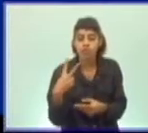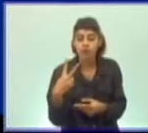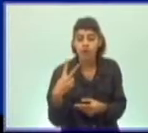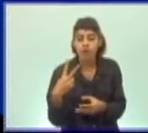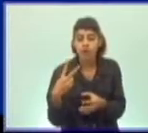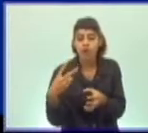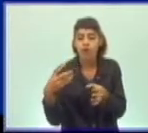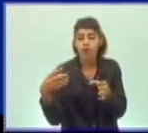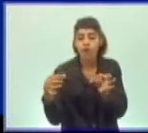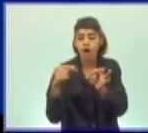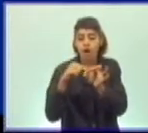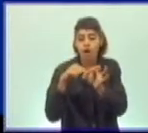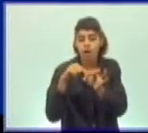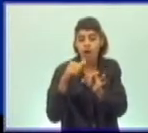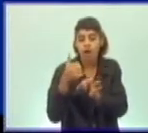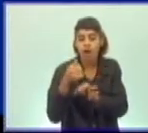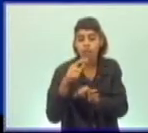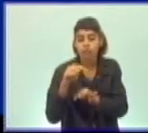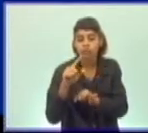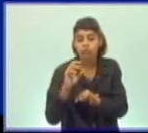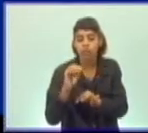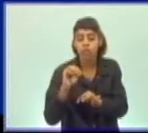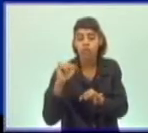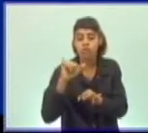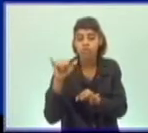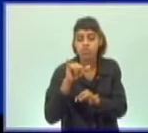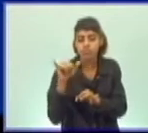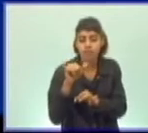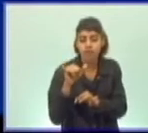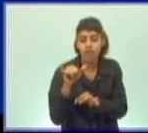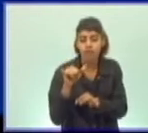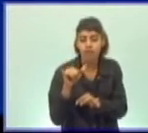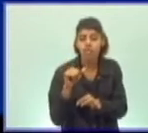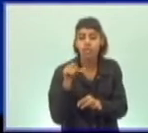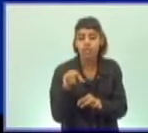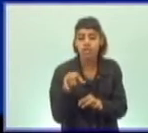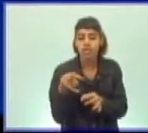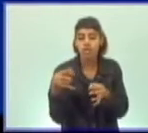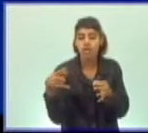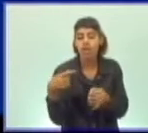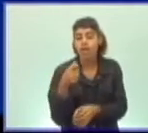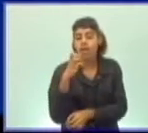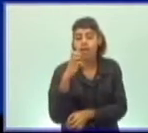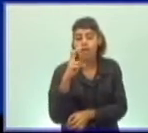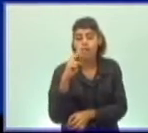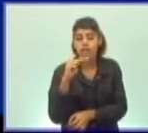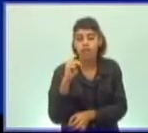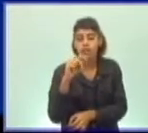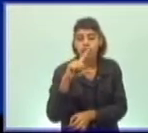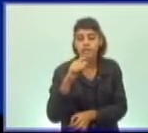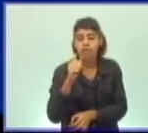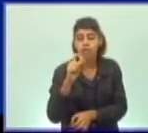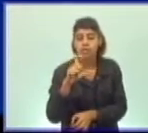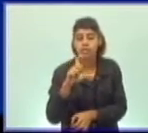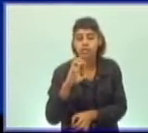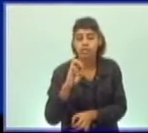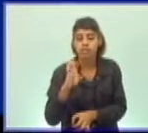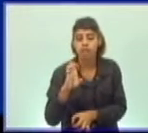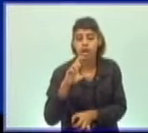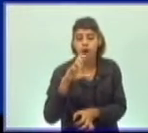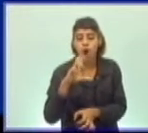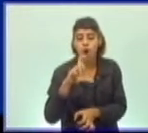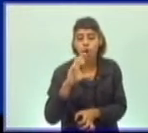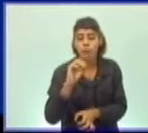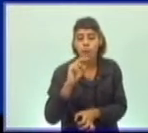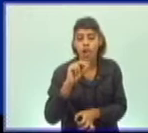cloro. El enlace es un enlace covalente apolar. Recordemos por qué apolar. Porque los dos